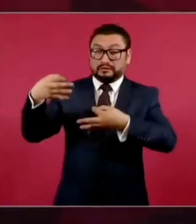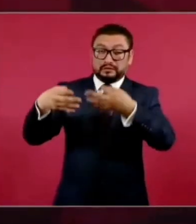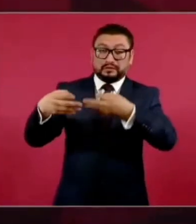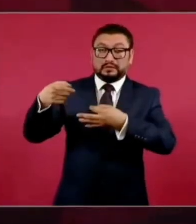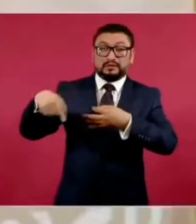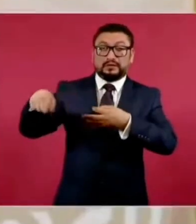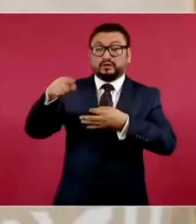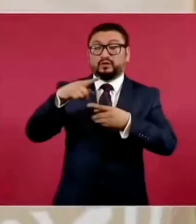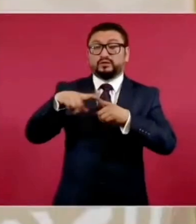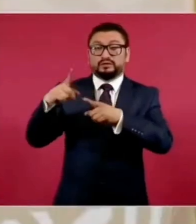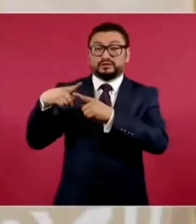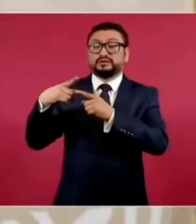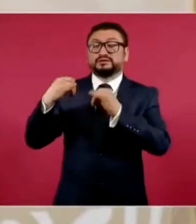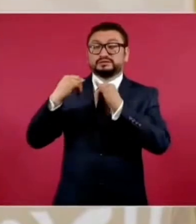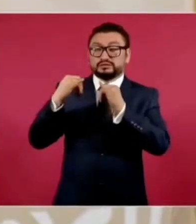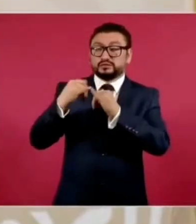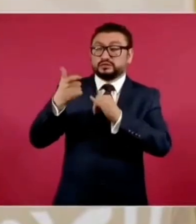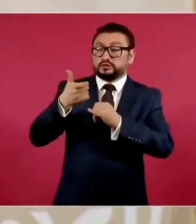innecesarios,